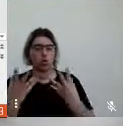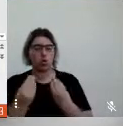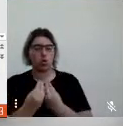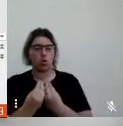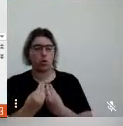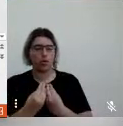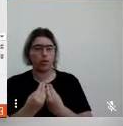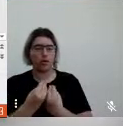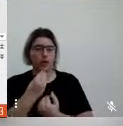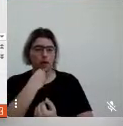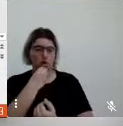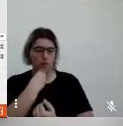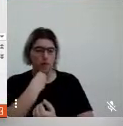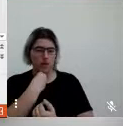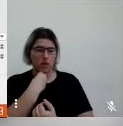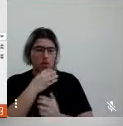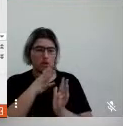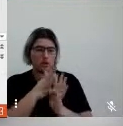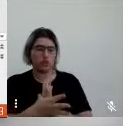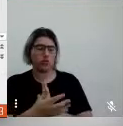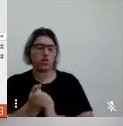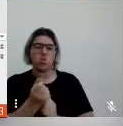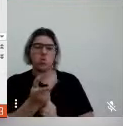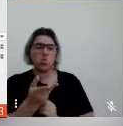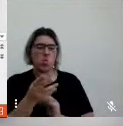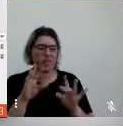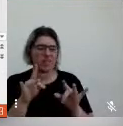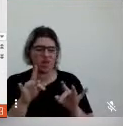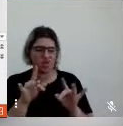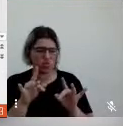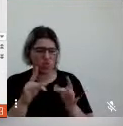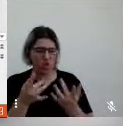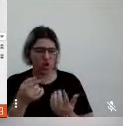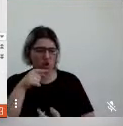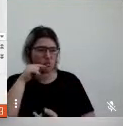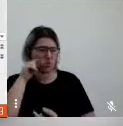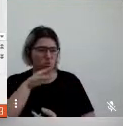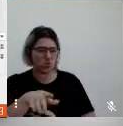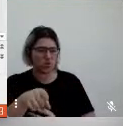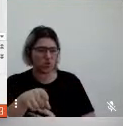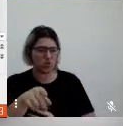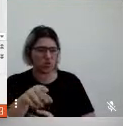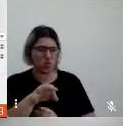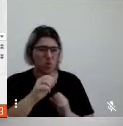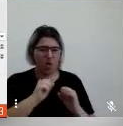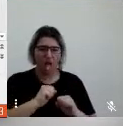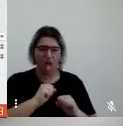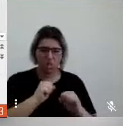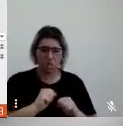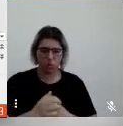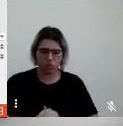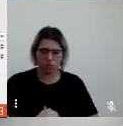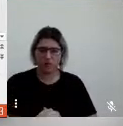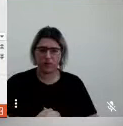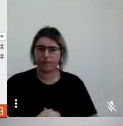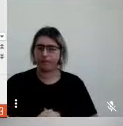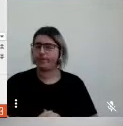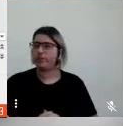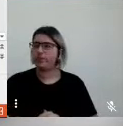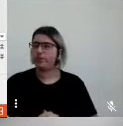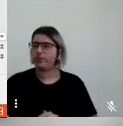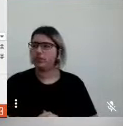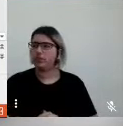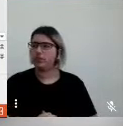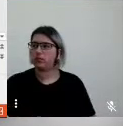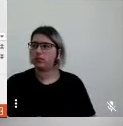con la por comida. ejemplo, ¿Cuánta cantidad de azúcar está consumiendo ese niño o un adulto? se volverá obeso